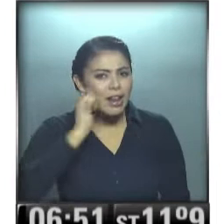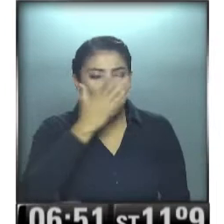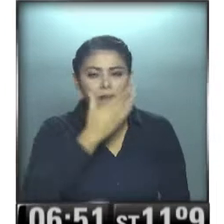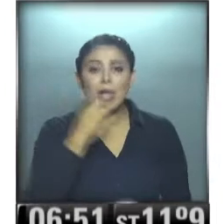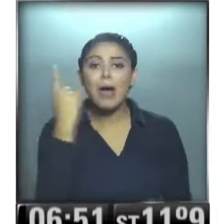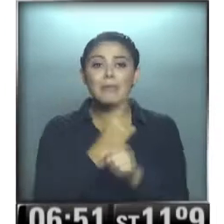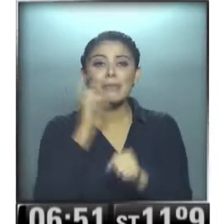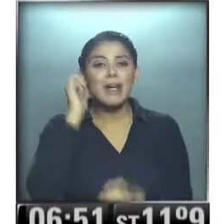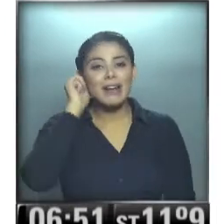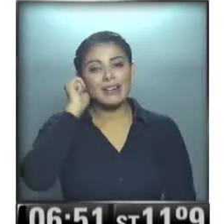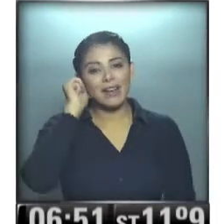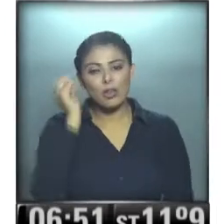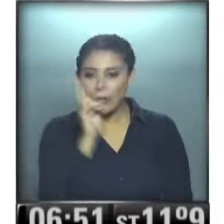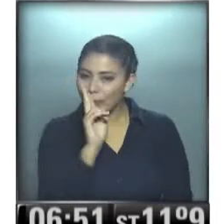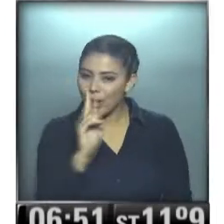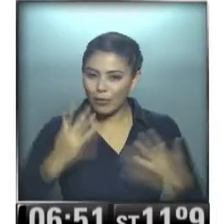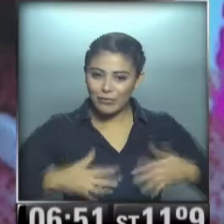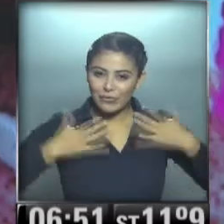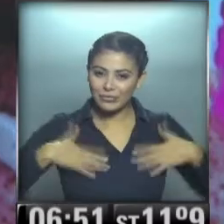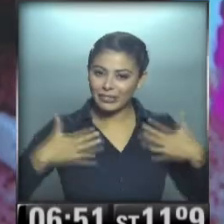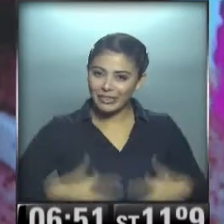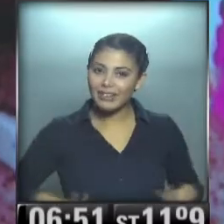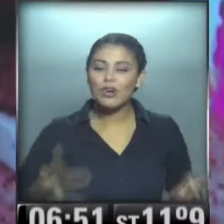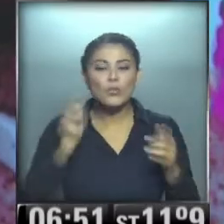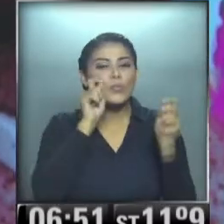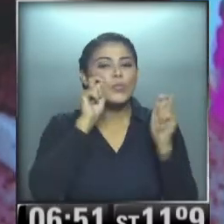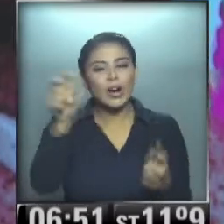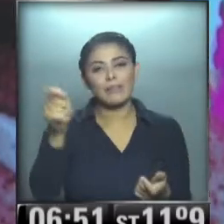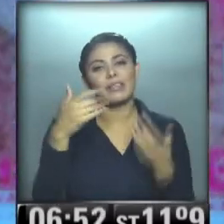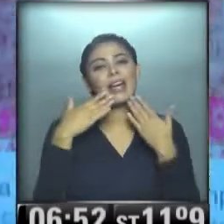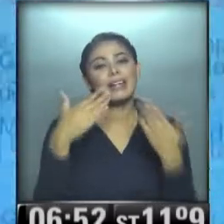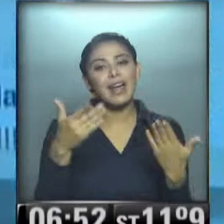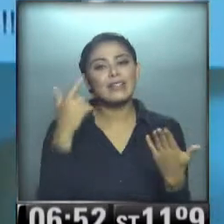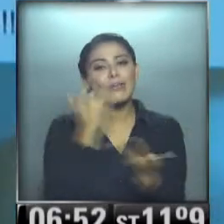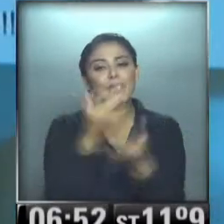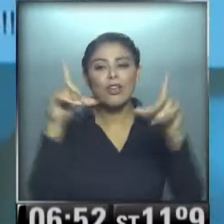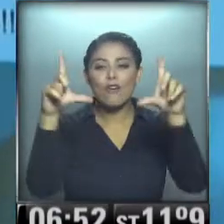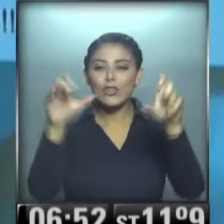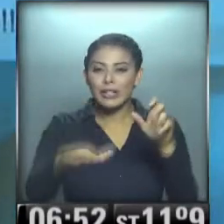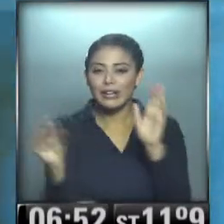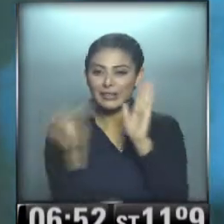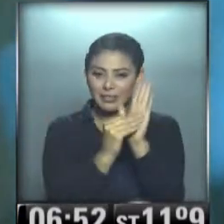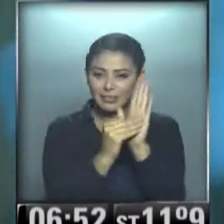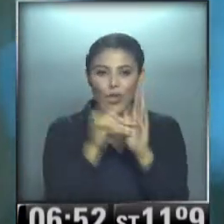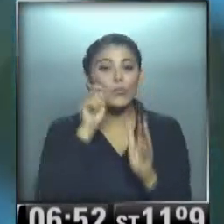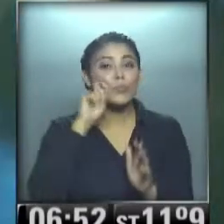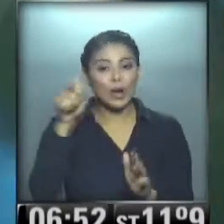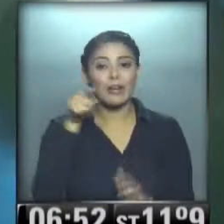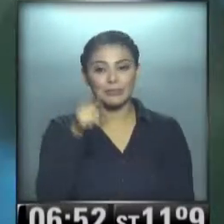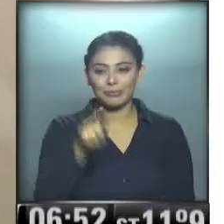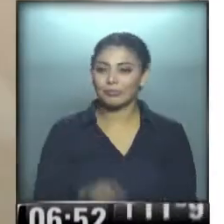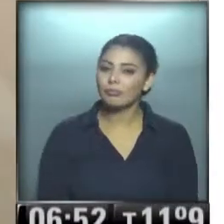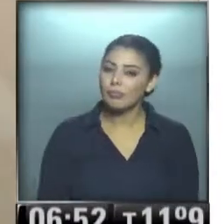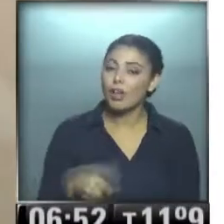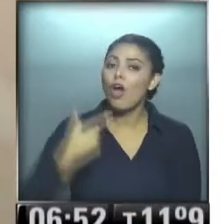primer añito de Constanza, y la vemos con su vestido. Te mandamos un beso muy grande. Gracias por compartir la foto de Constanza con nosotros. Futura un beso bailarina. Enorme para la gorda.